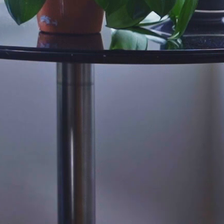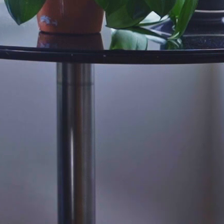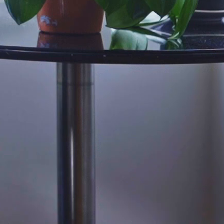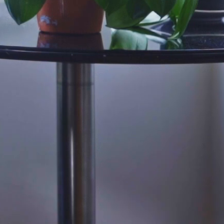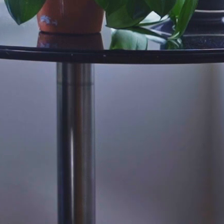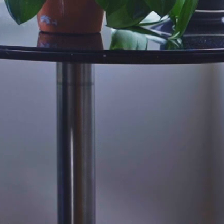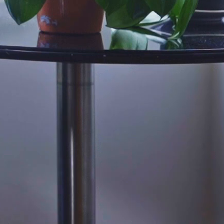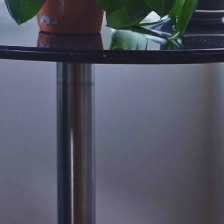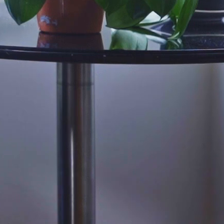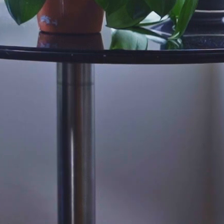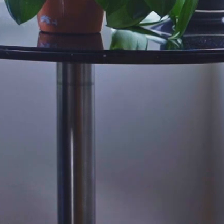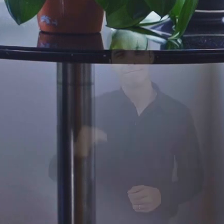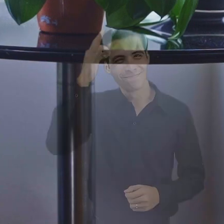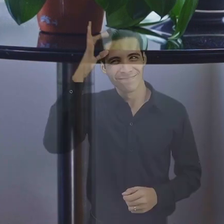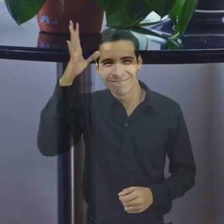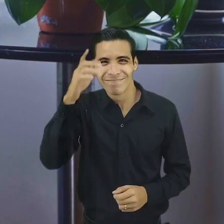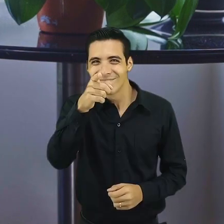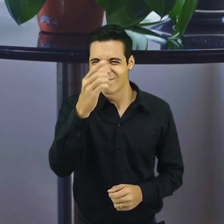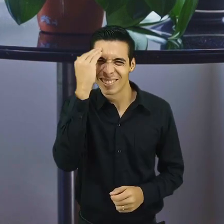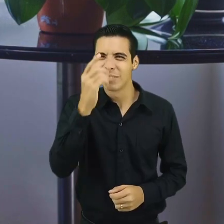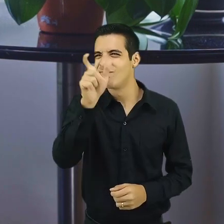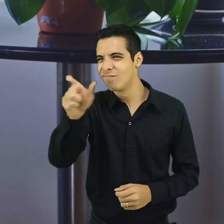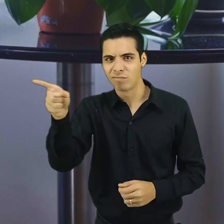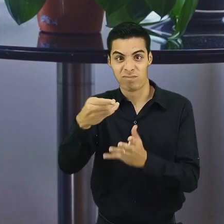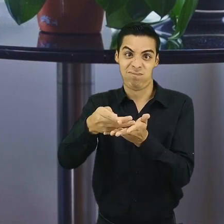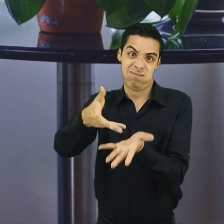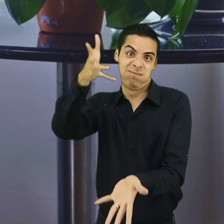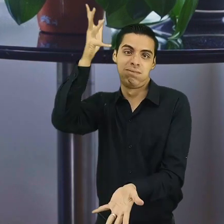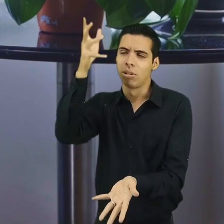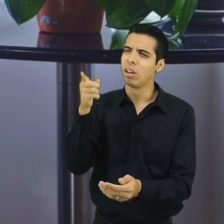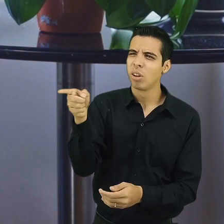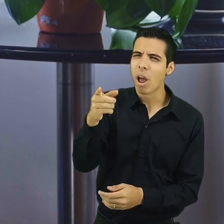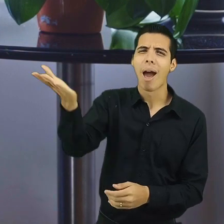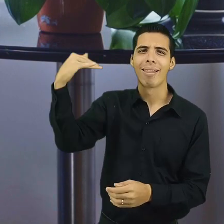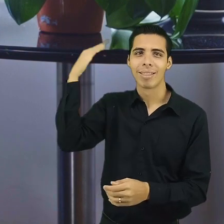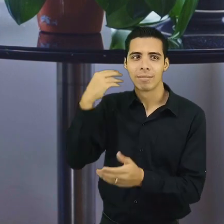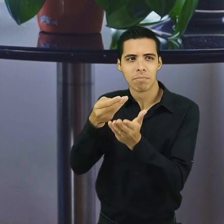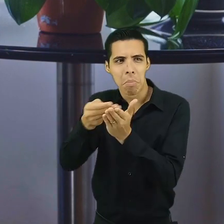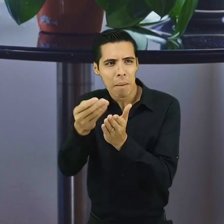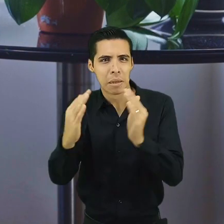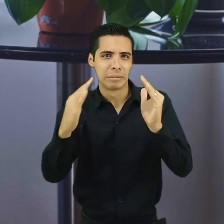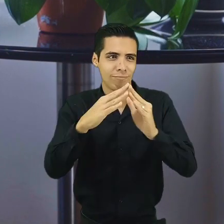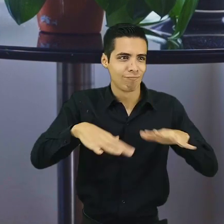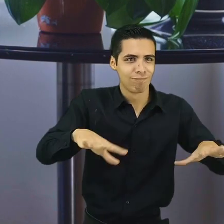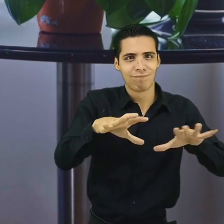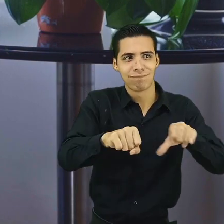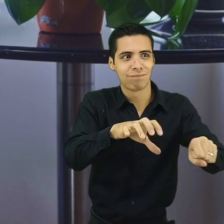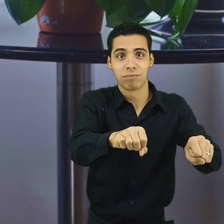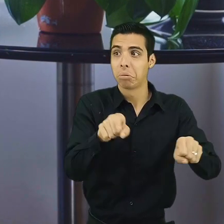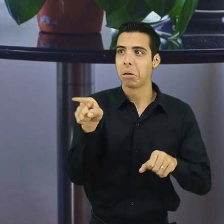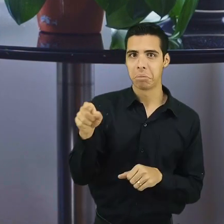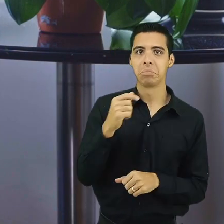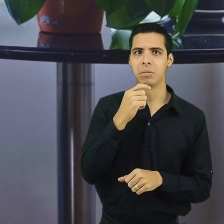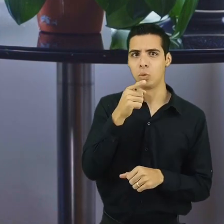Seguramente hemos escuchado que muchos de los millonarios actuales iniciaron a amasar su fortuna invirtiendo en bienes raíces. Si lo que tú quieres es iniciar